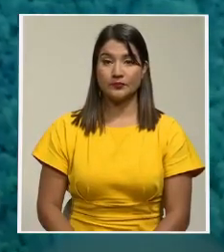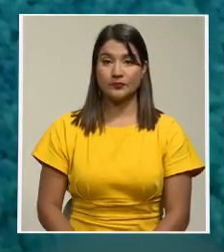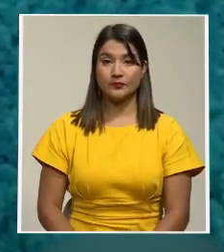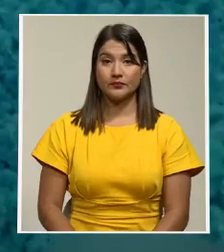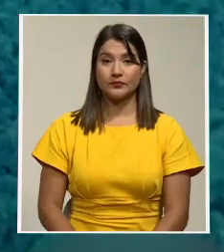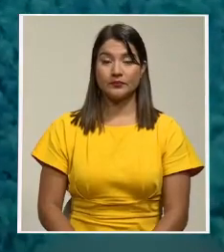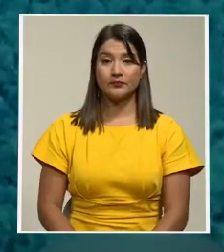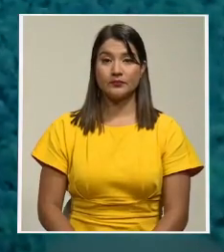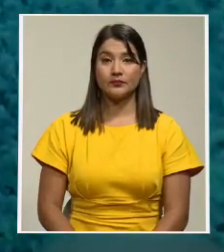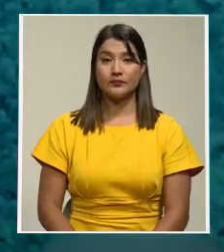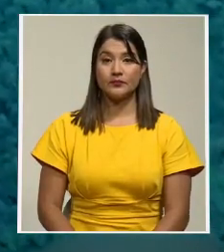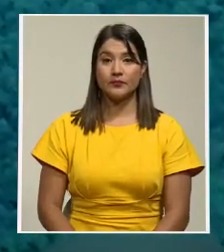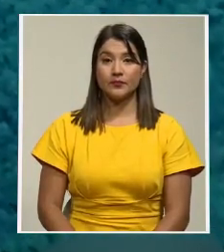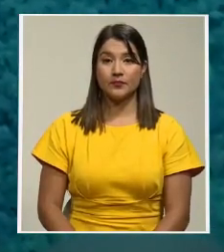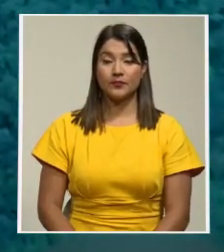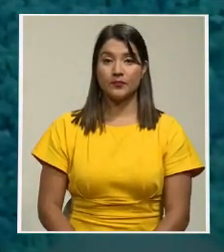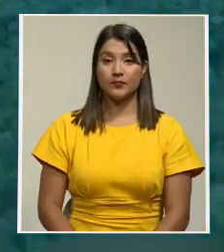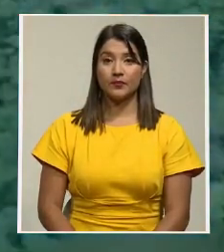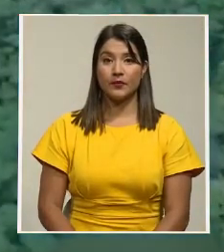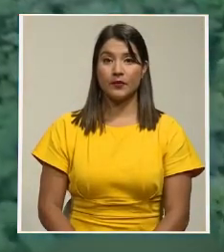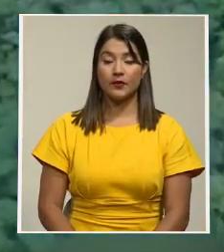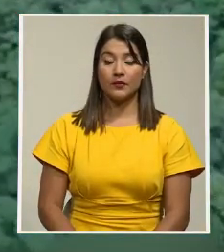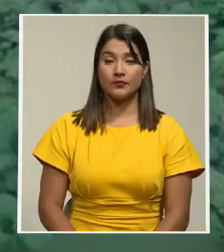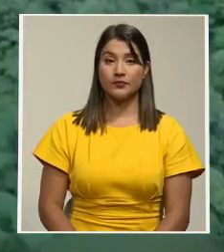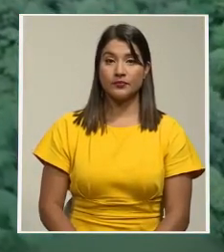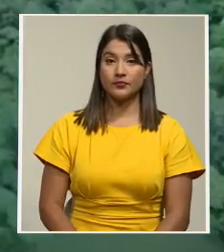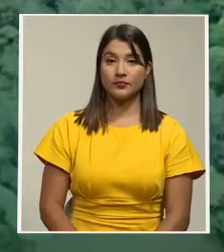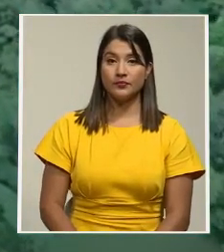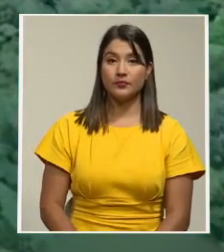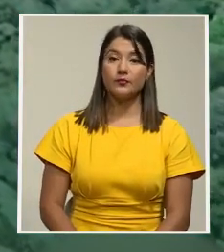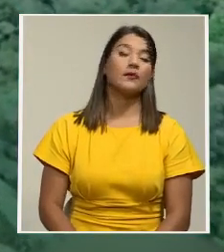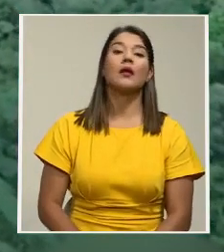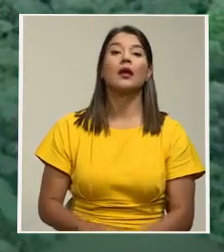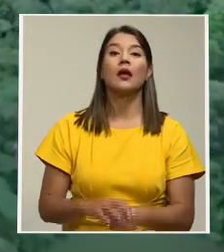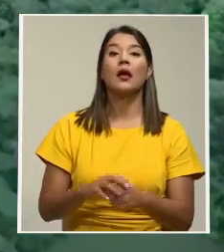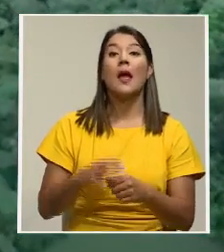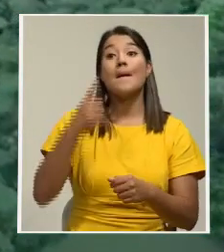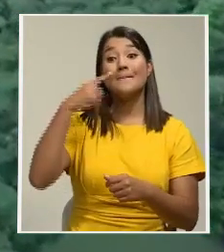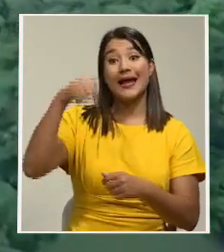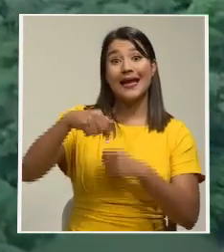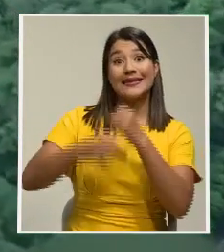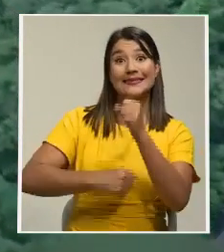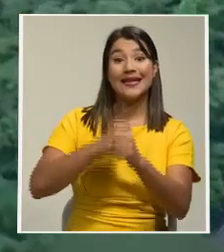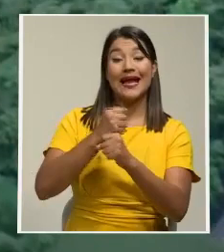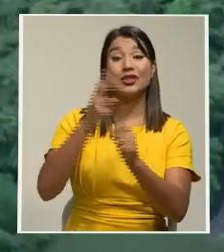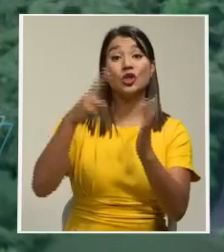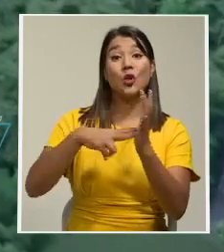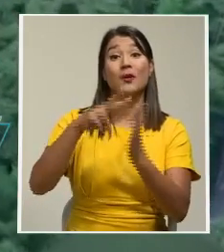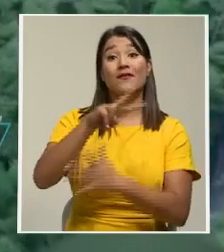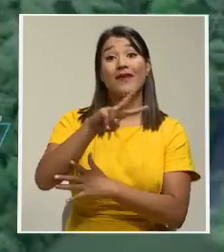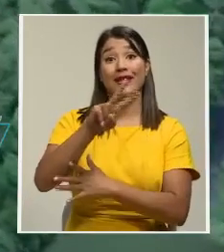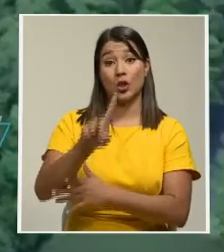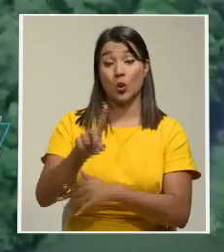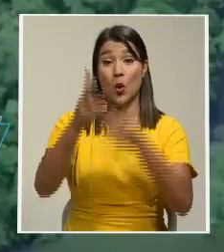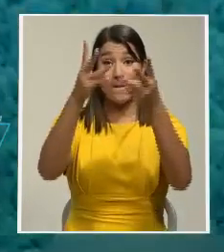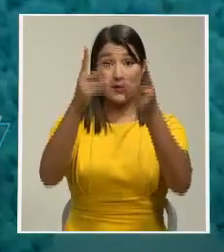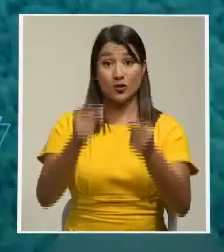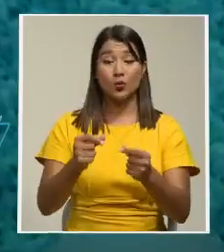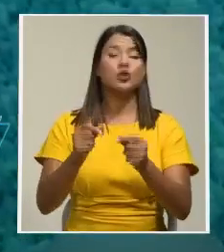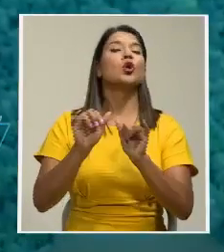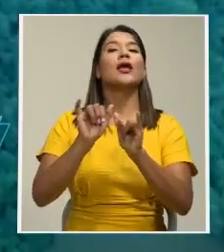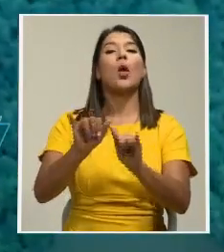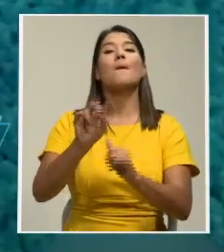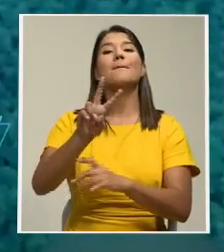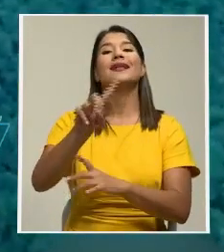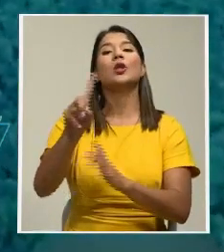De conservación quedó para el año 2021 en 29.000 millones de colones.